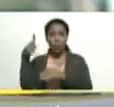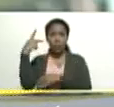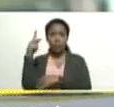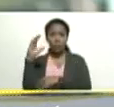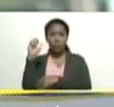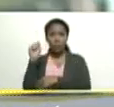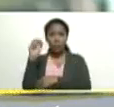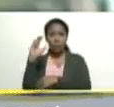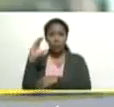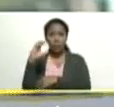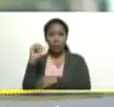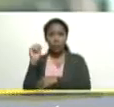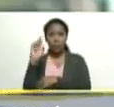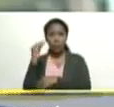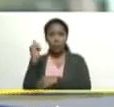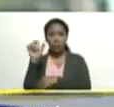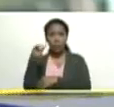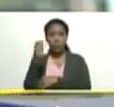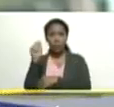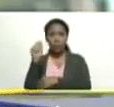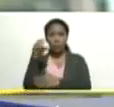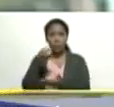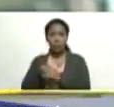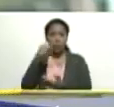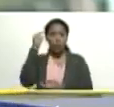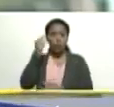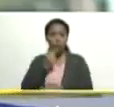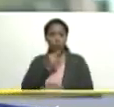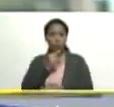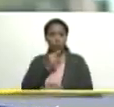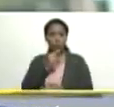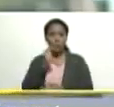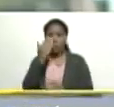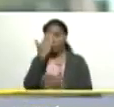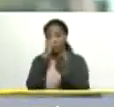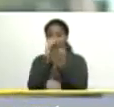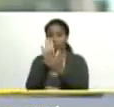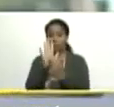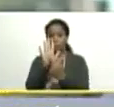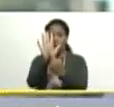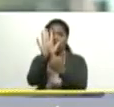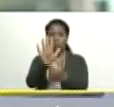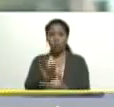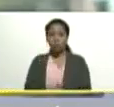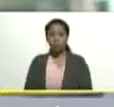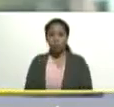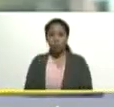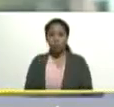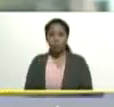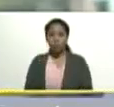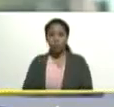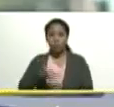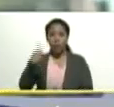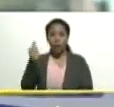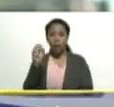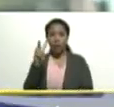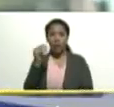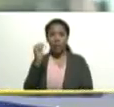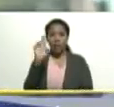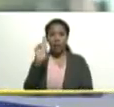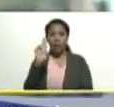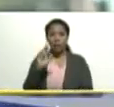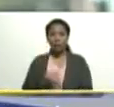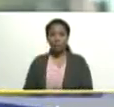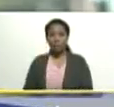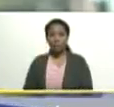Carigua, municipio Montes del Estado Sucre, sacando la cara. Javier Marín, sacando la cara por el